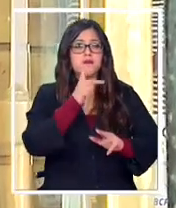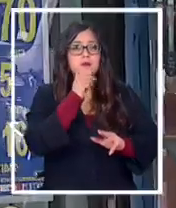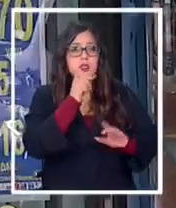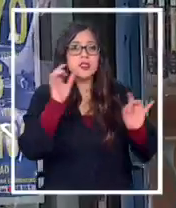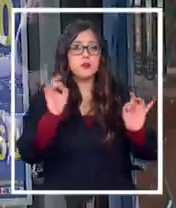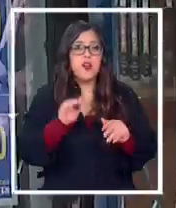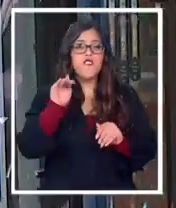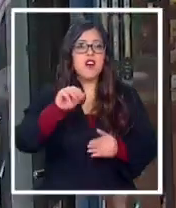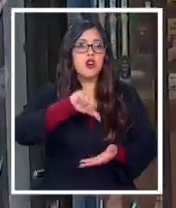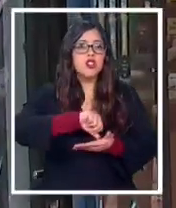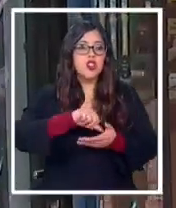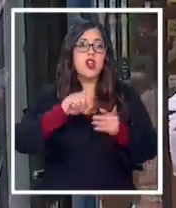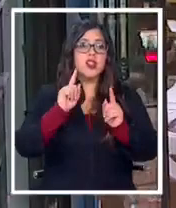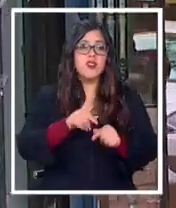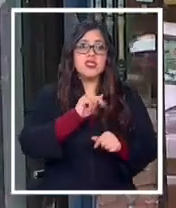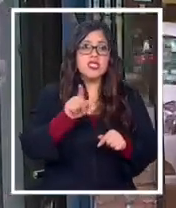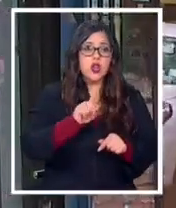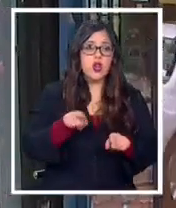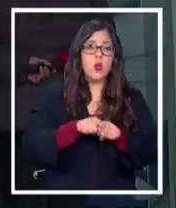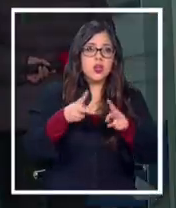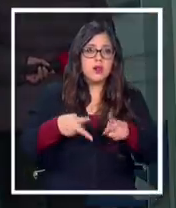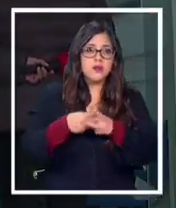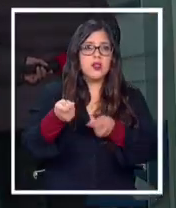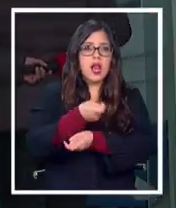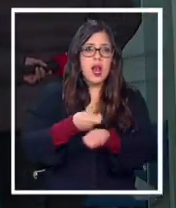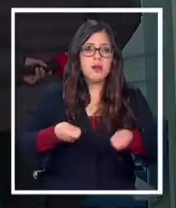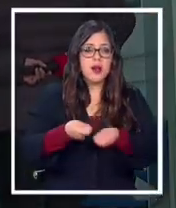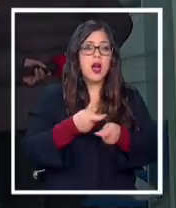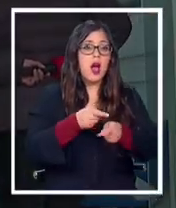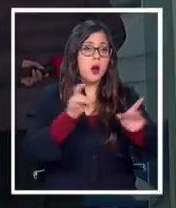el Banco Central debiese o no intervenir el mercado.